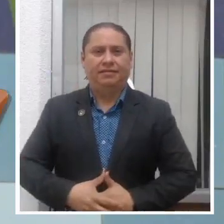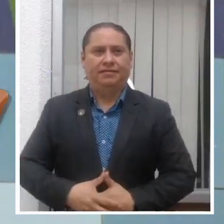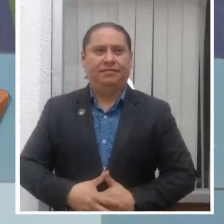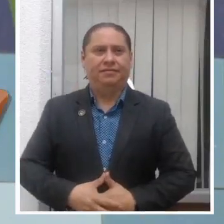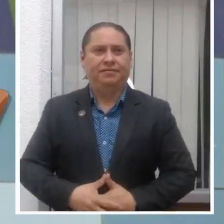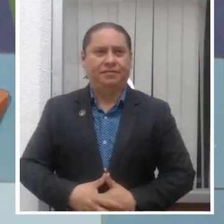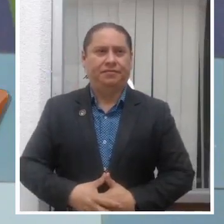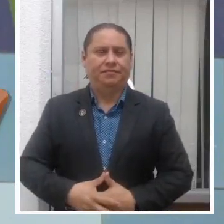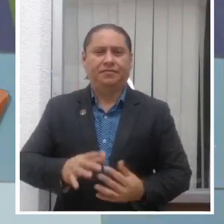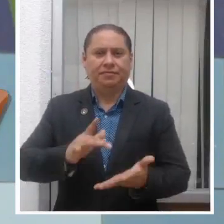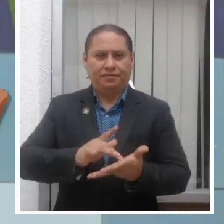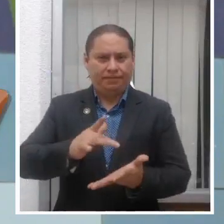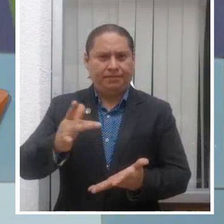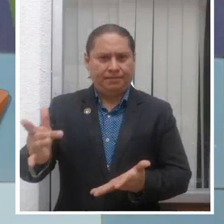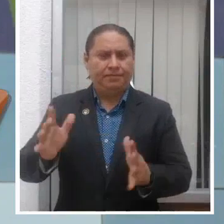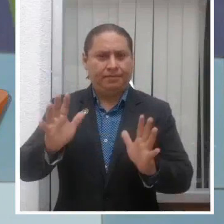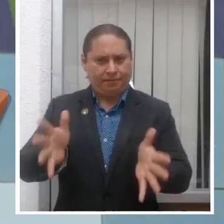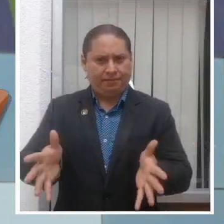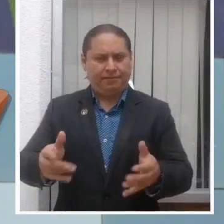Después de mis agradecimientos,